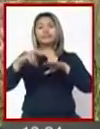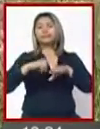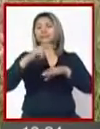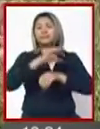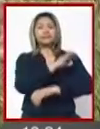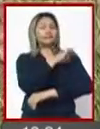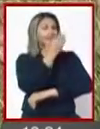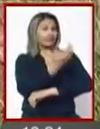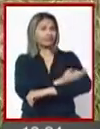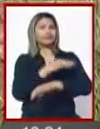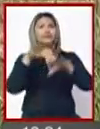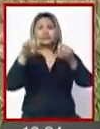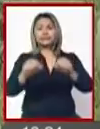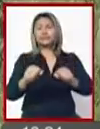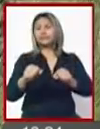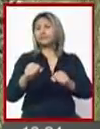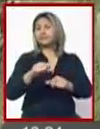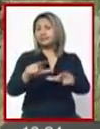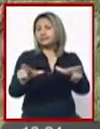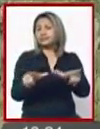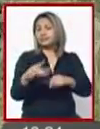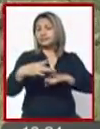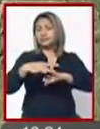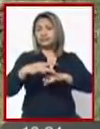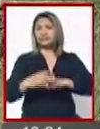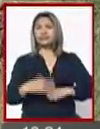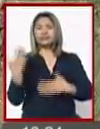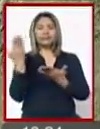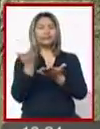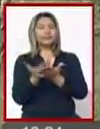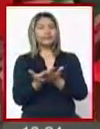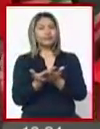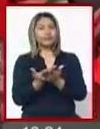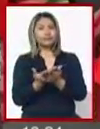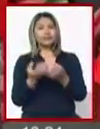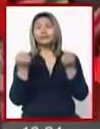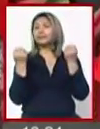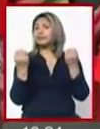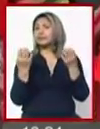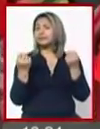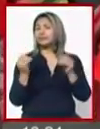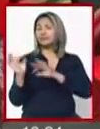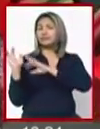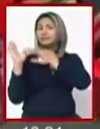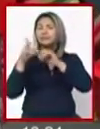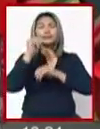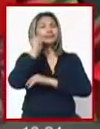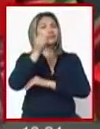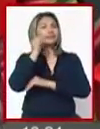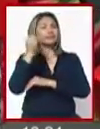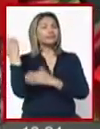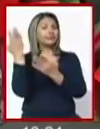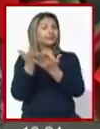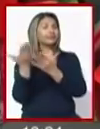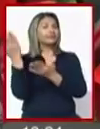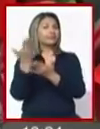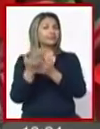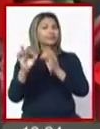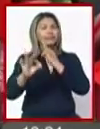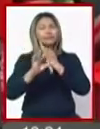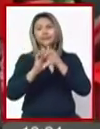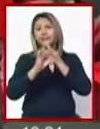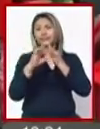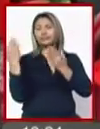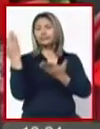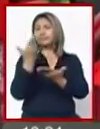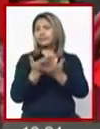manera violenta han tomado posesión de las tierras. Están llegando pues sumamente a diario, están llegando en los minibuses,